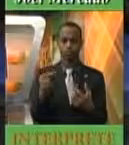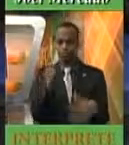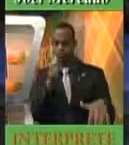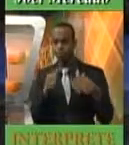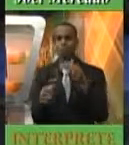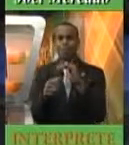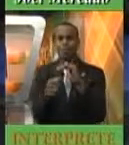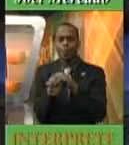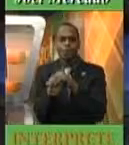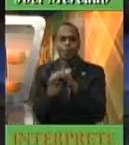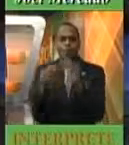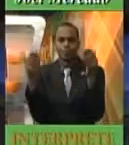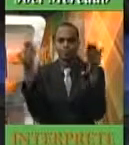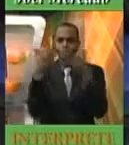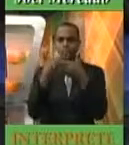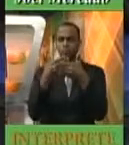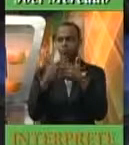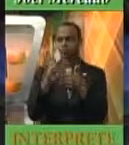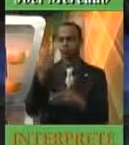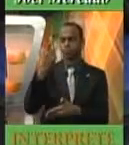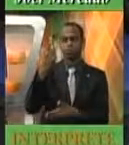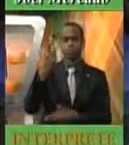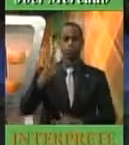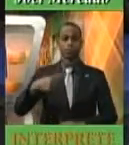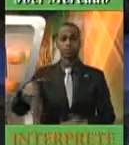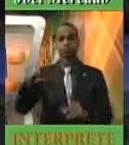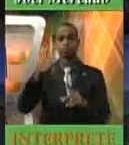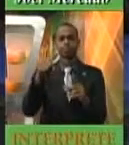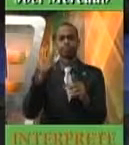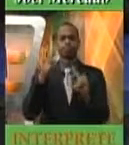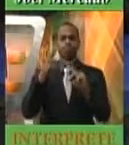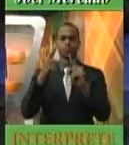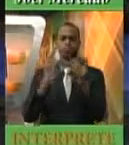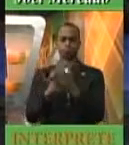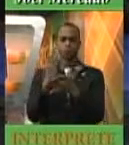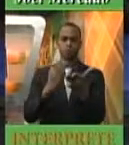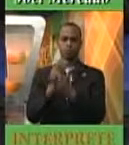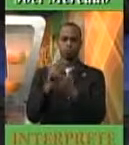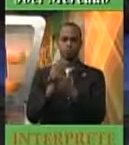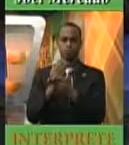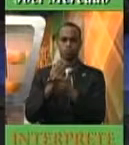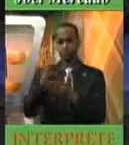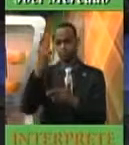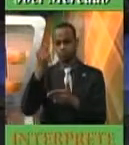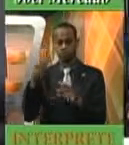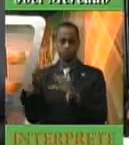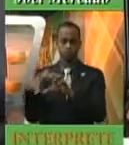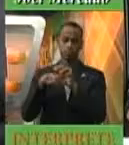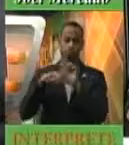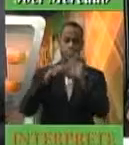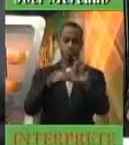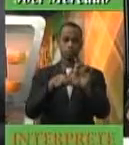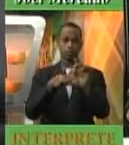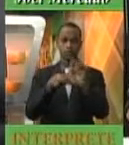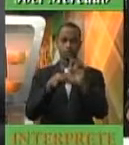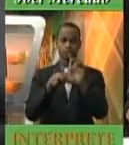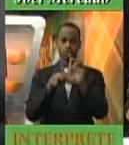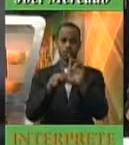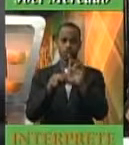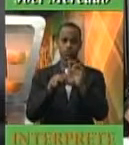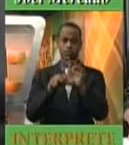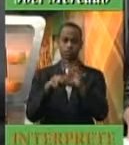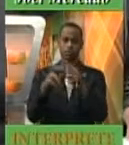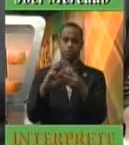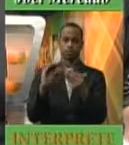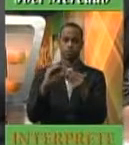oscuridad. Vinieron al mundo de la luz para entonces acceder a derechos. Y el transporte, en este caso, recupero